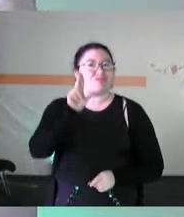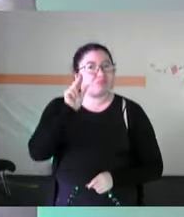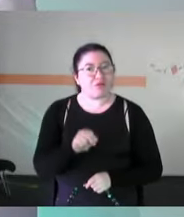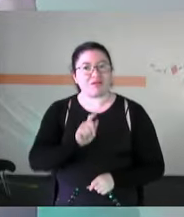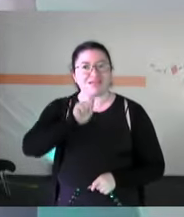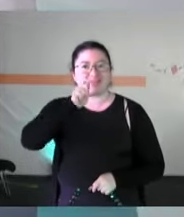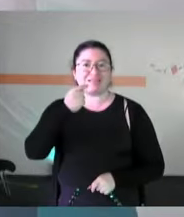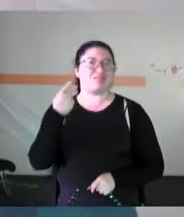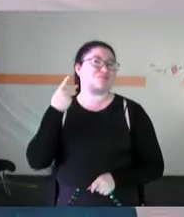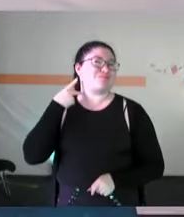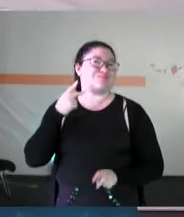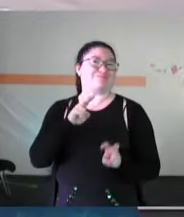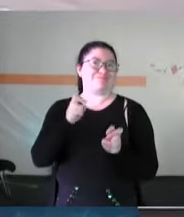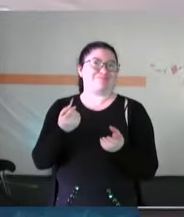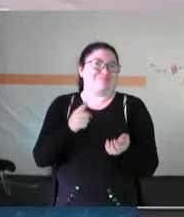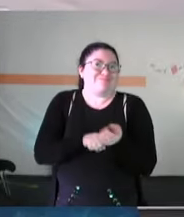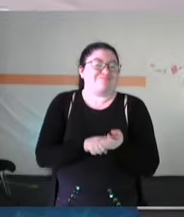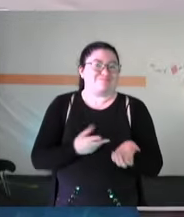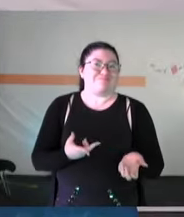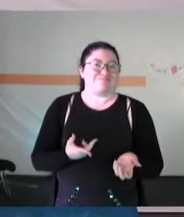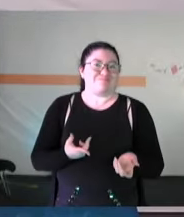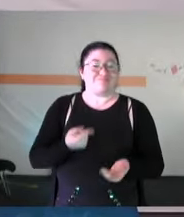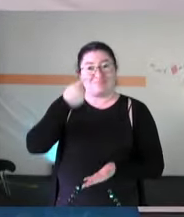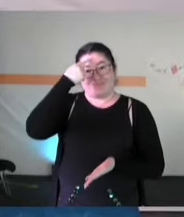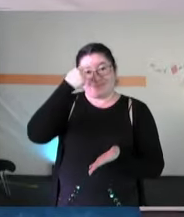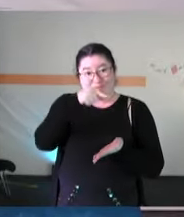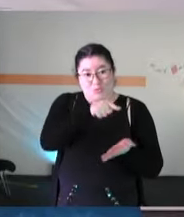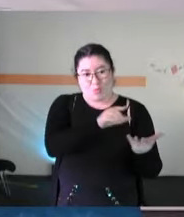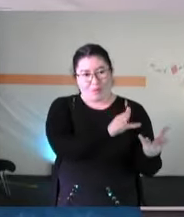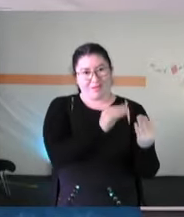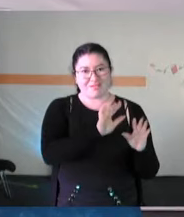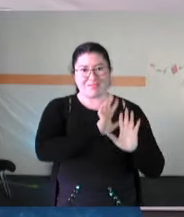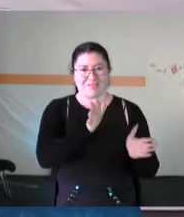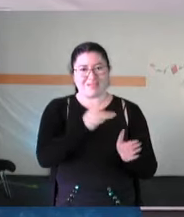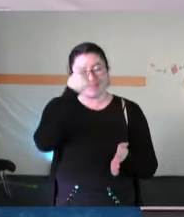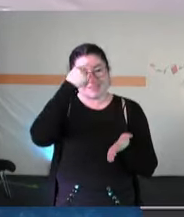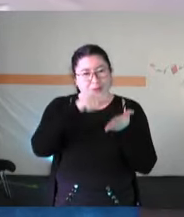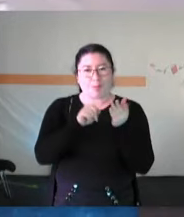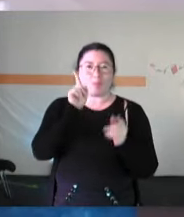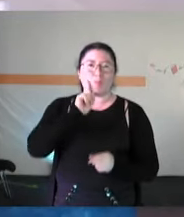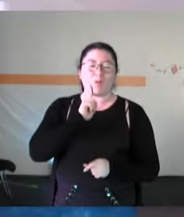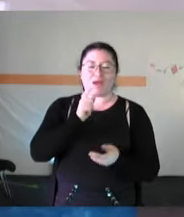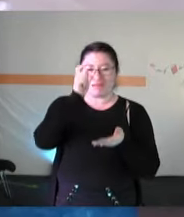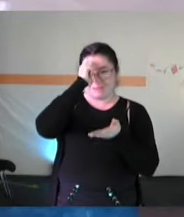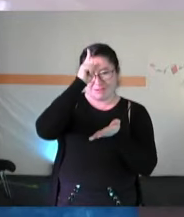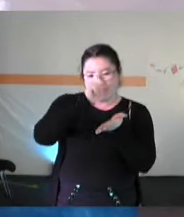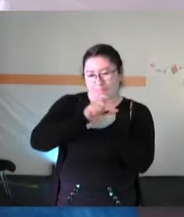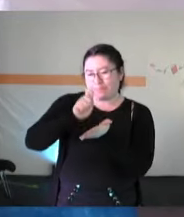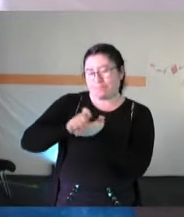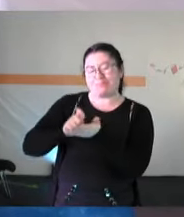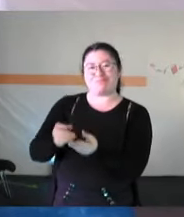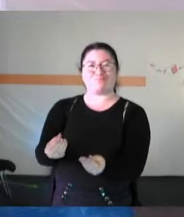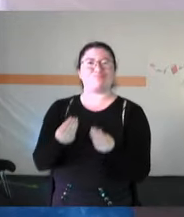tú nos lo has enseñado. Y creo que son muchas mujeres actualmente escritoras de horror que son las que dicen,